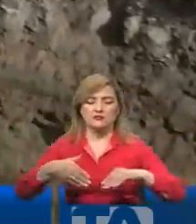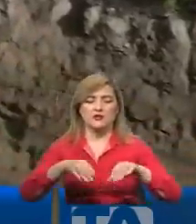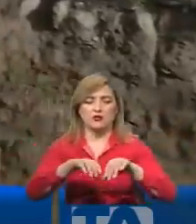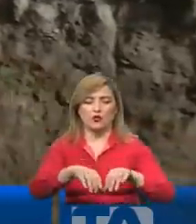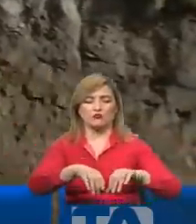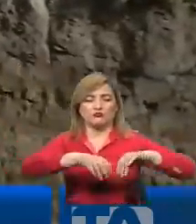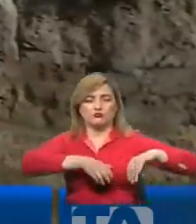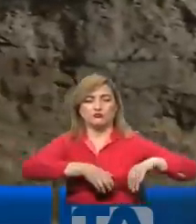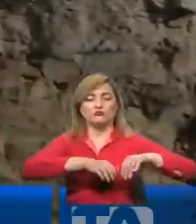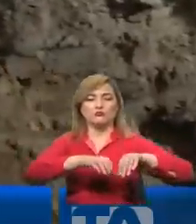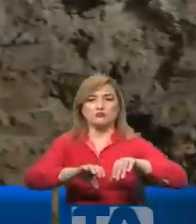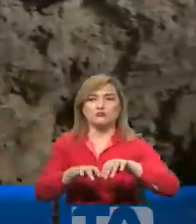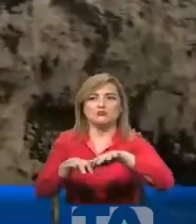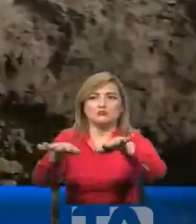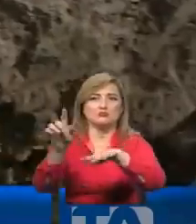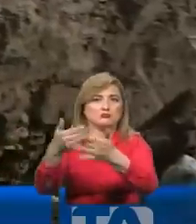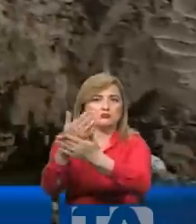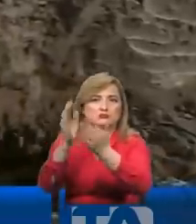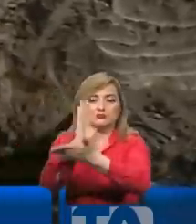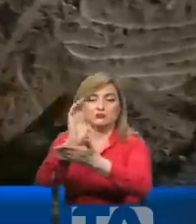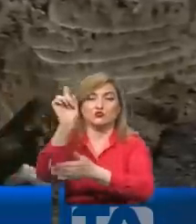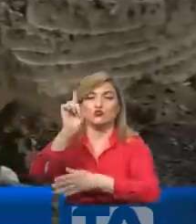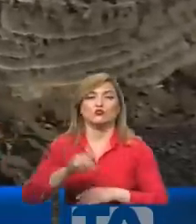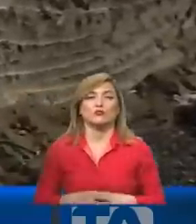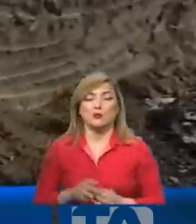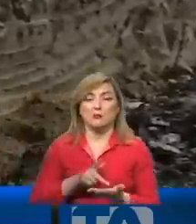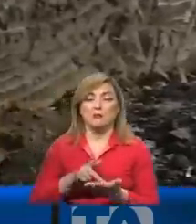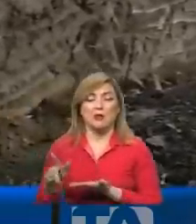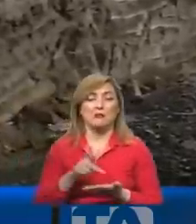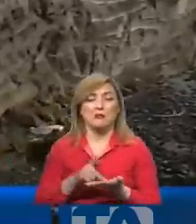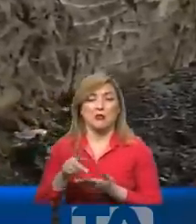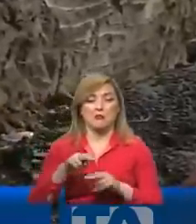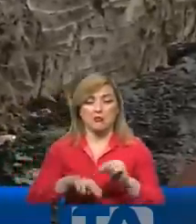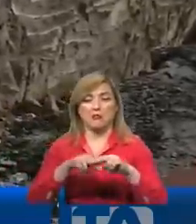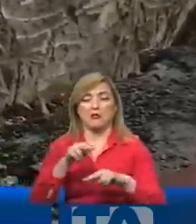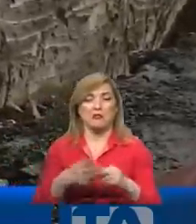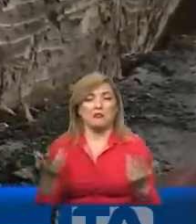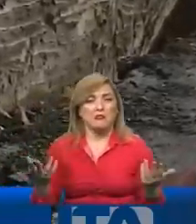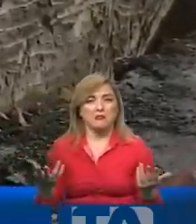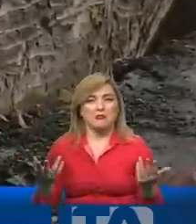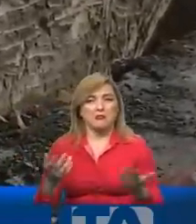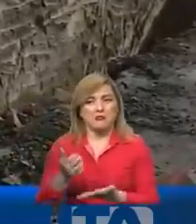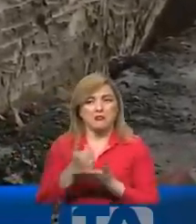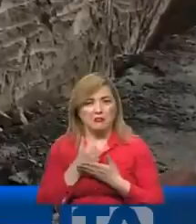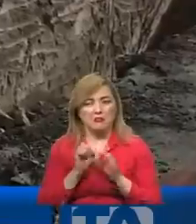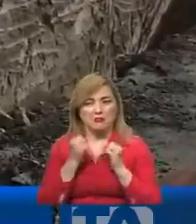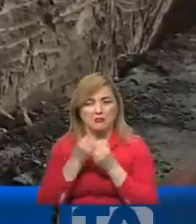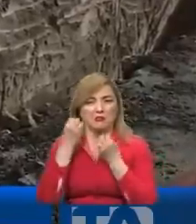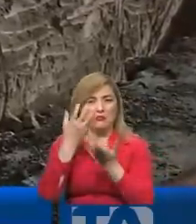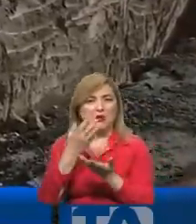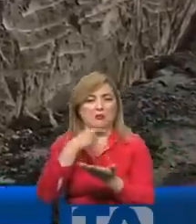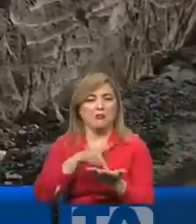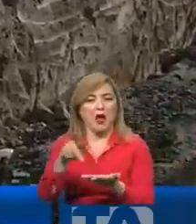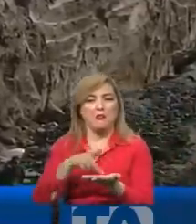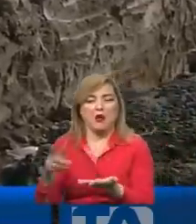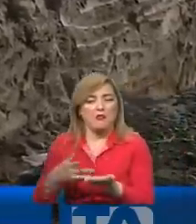que en ese sentido se escuchen nuestras peticiones. Nos han cobrado obras al distrito que realmente nunca han sido realmente socializadas,